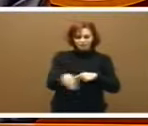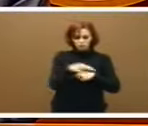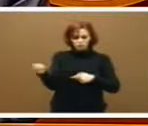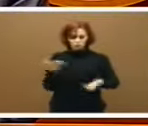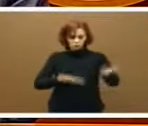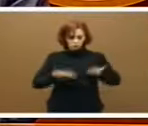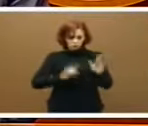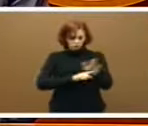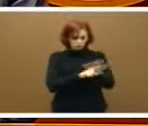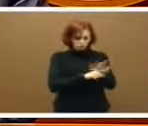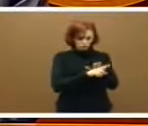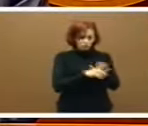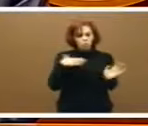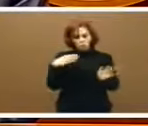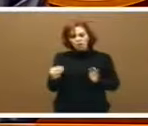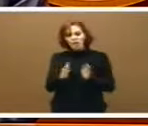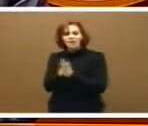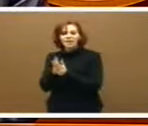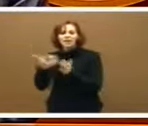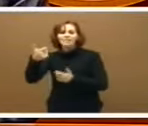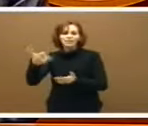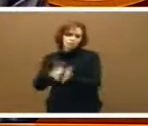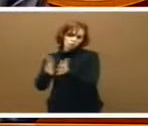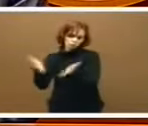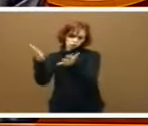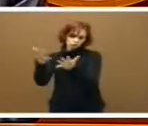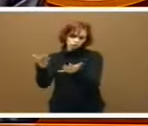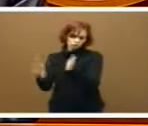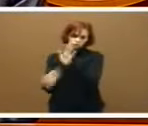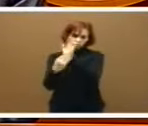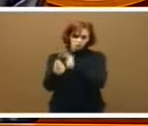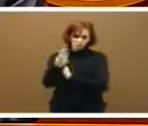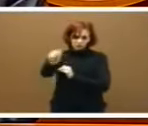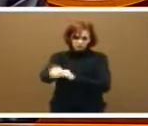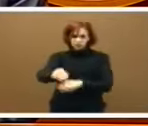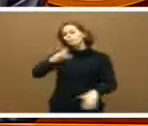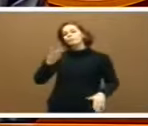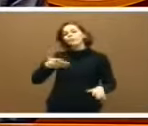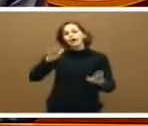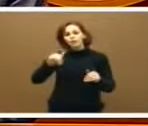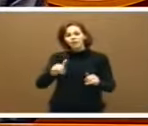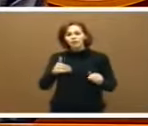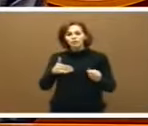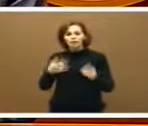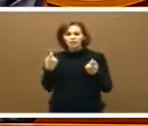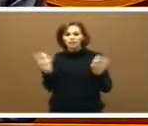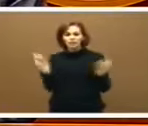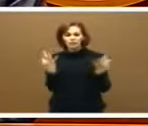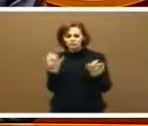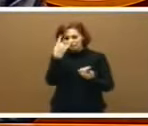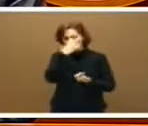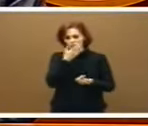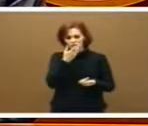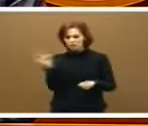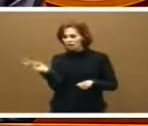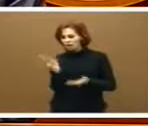de la gestión efectuada por parte del personal directivo, resultando necesario calificar en primer lugar si ambas opciones estaban